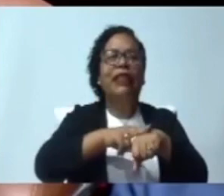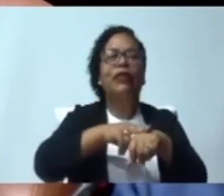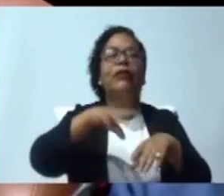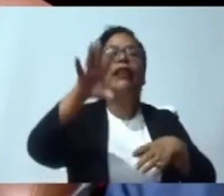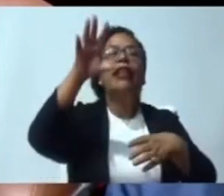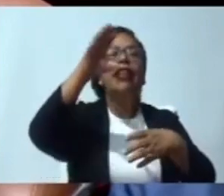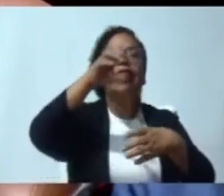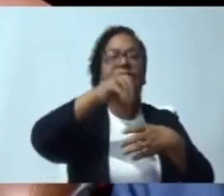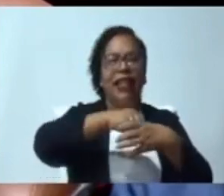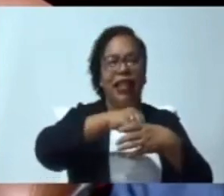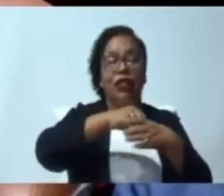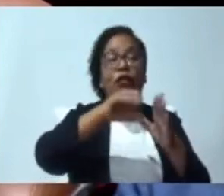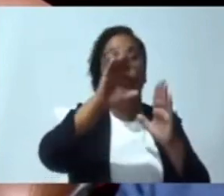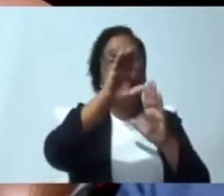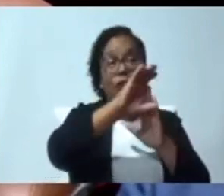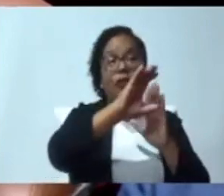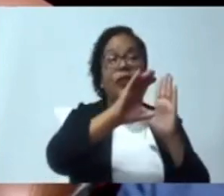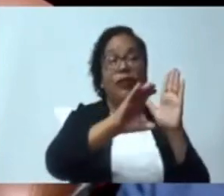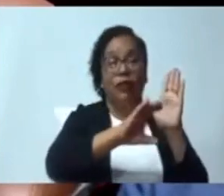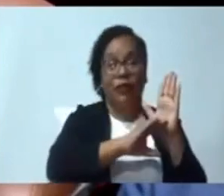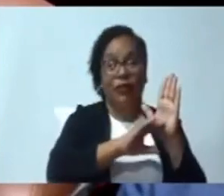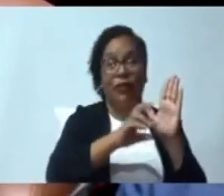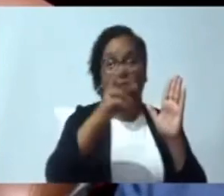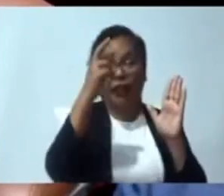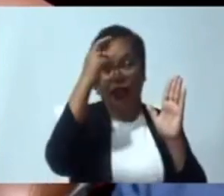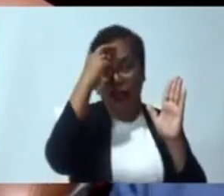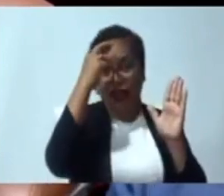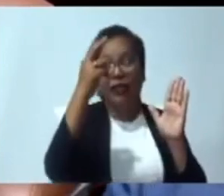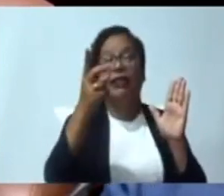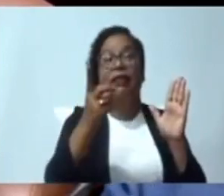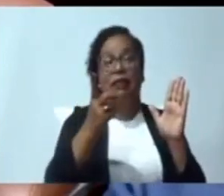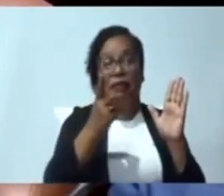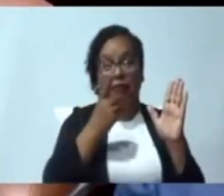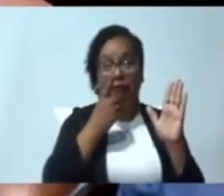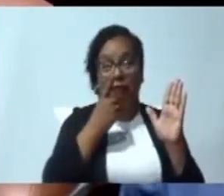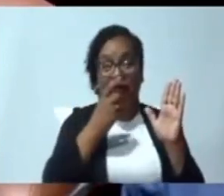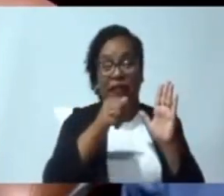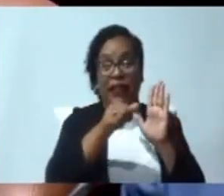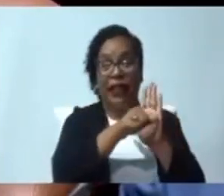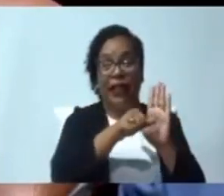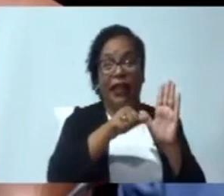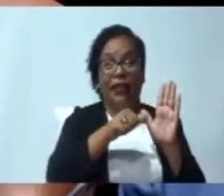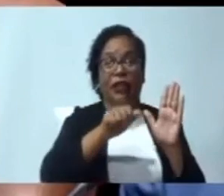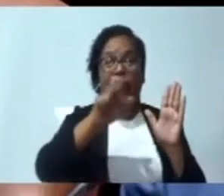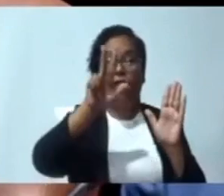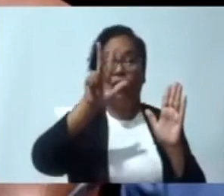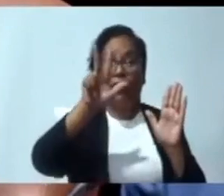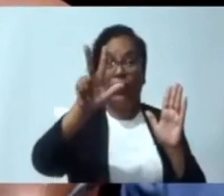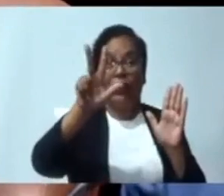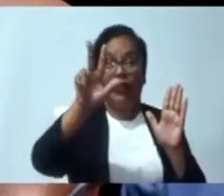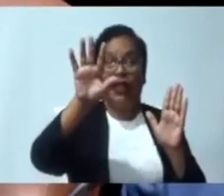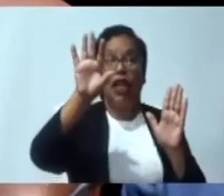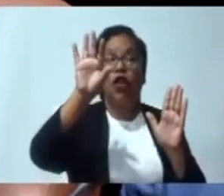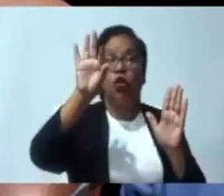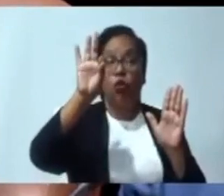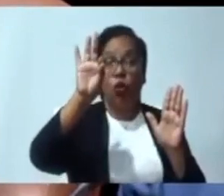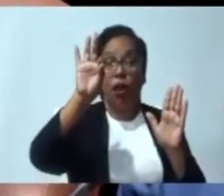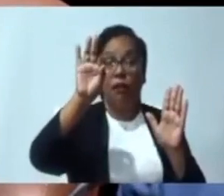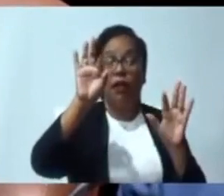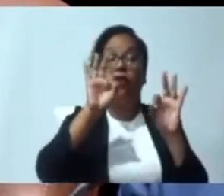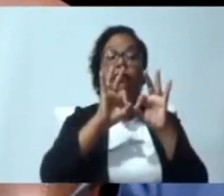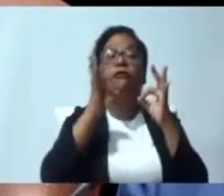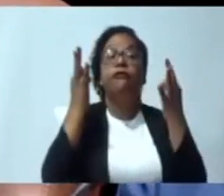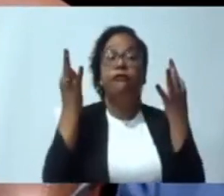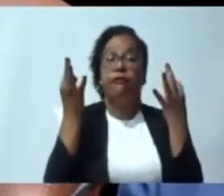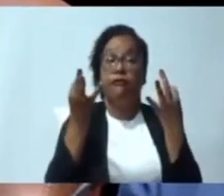República, en su artículo 39, familia que es originada